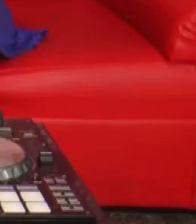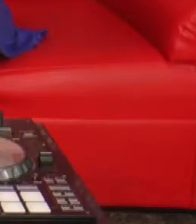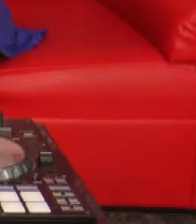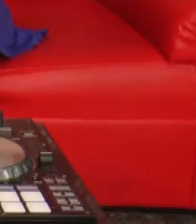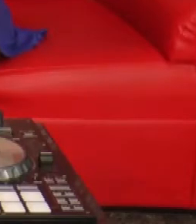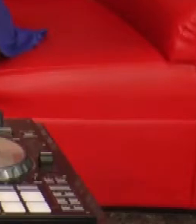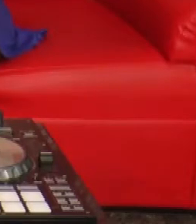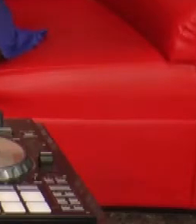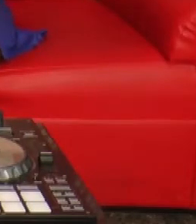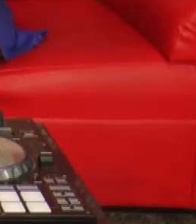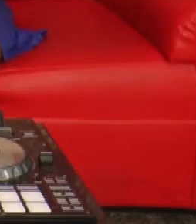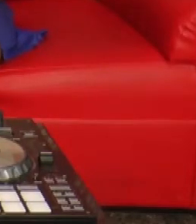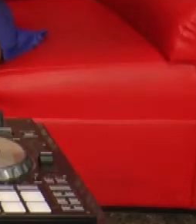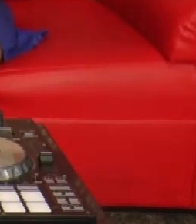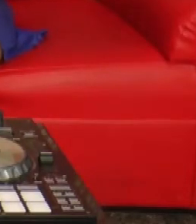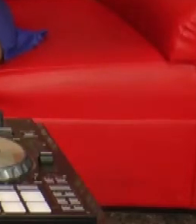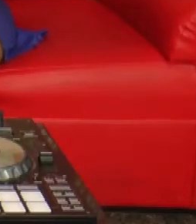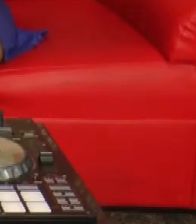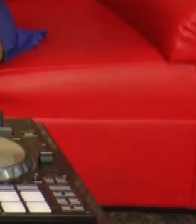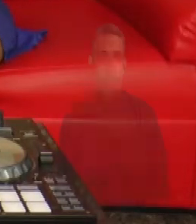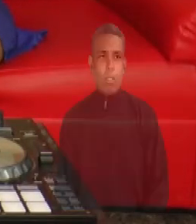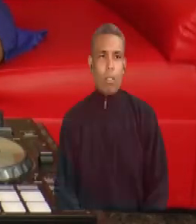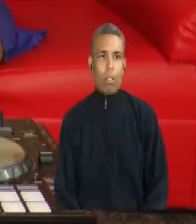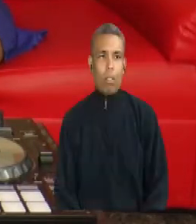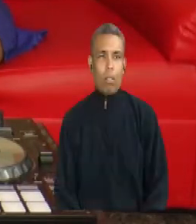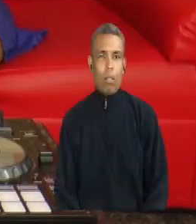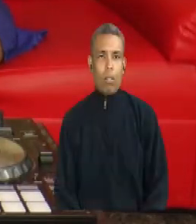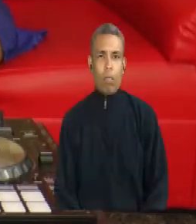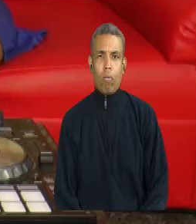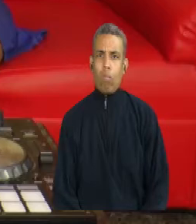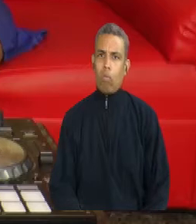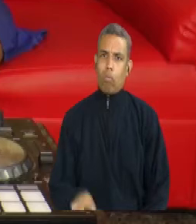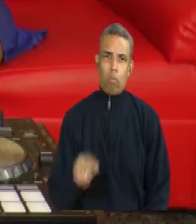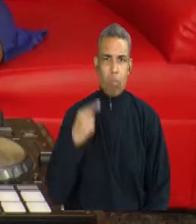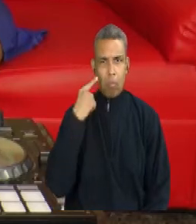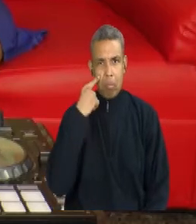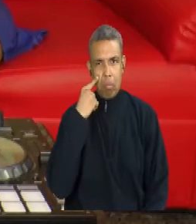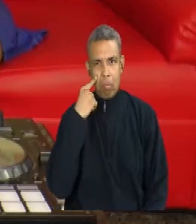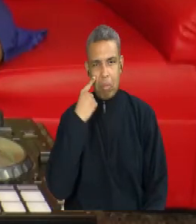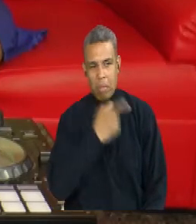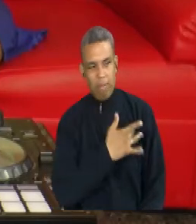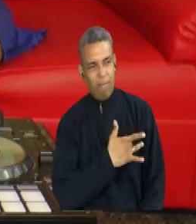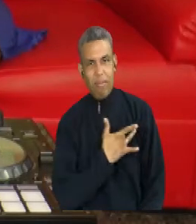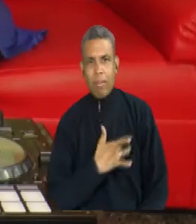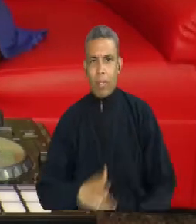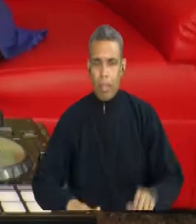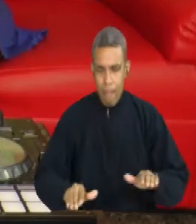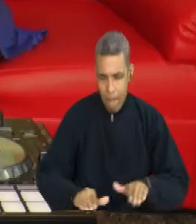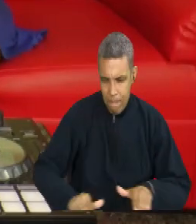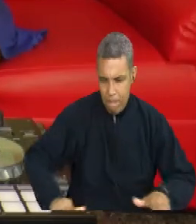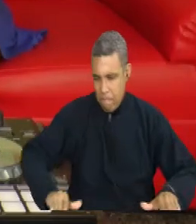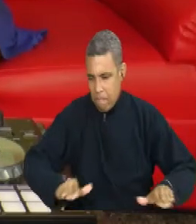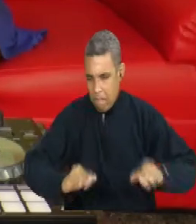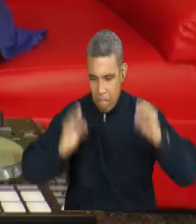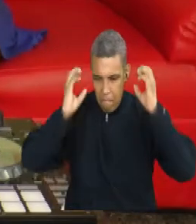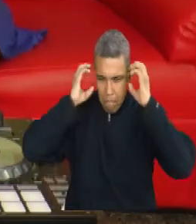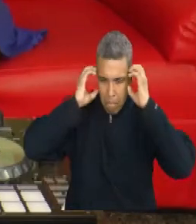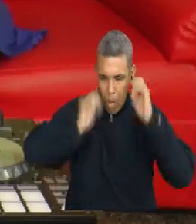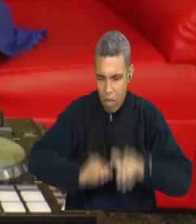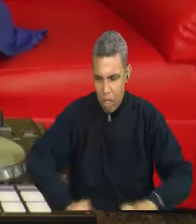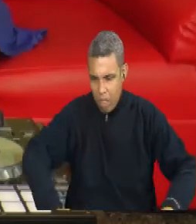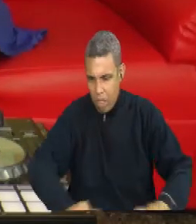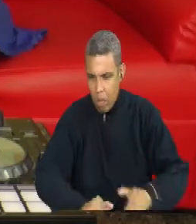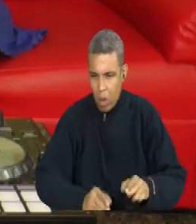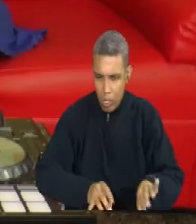¿Qué le pareció este espectáculo de estos hombres que van a estar precisamente presentándose el 16 de julio? Genial, Jennifer, genial. Ya sabes que nos vamos para allá, o